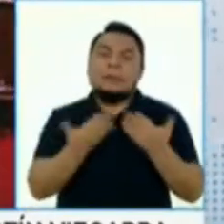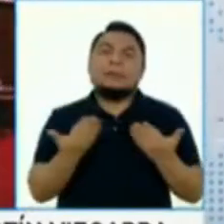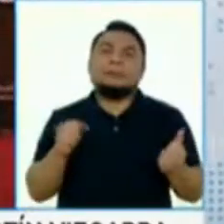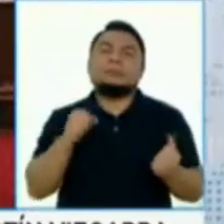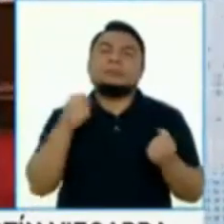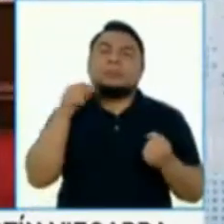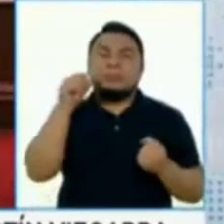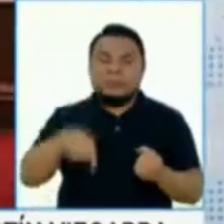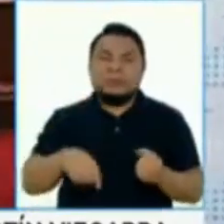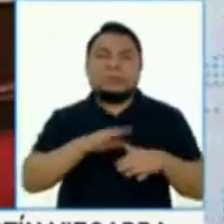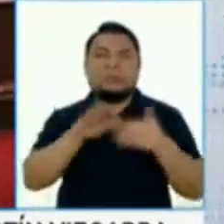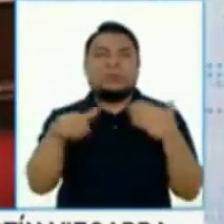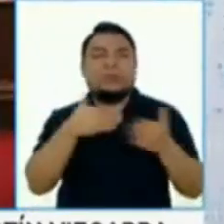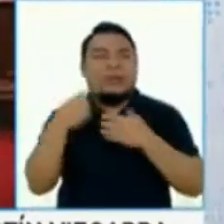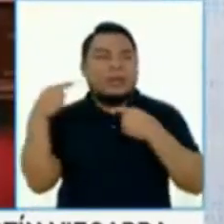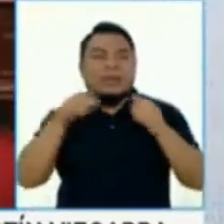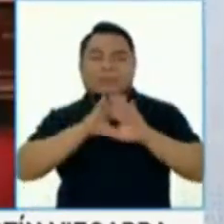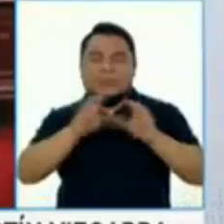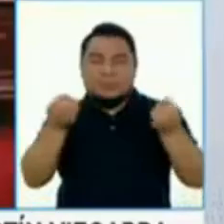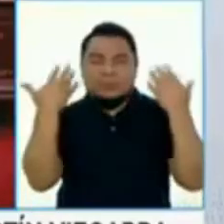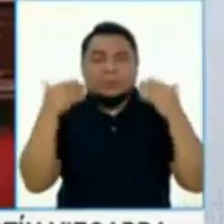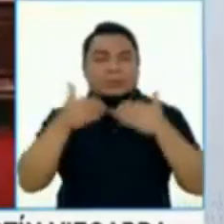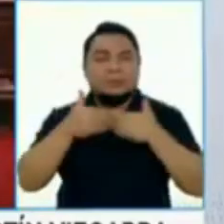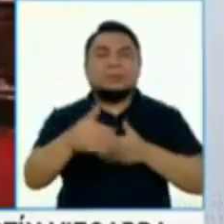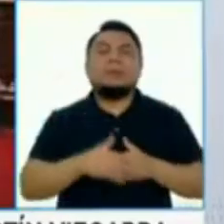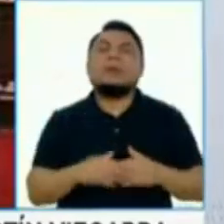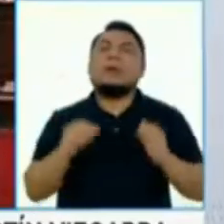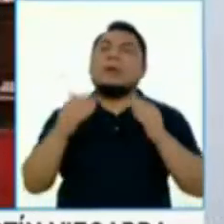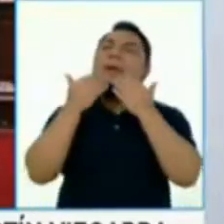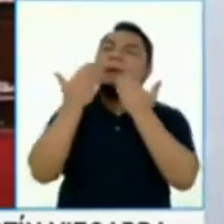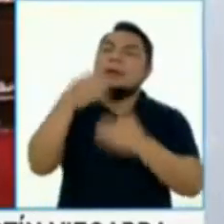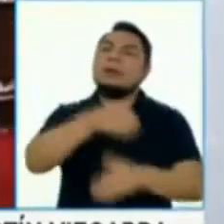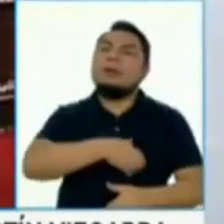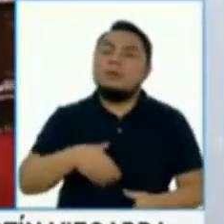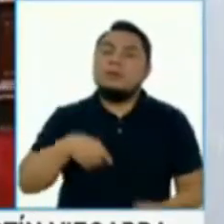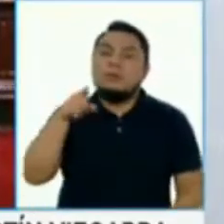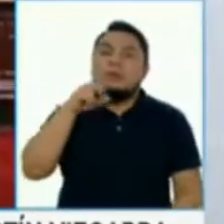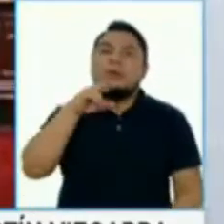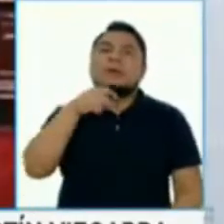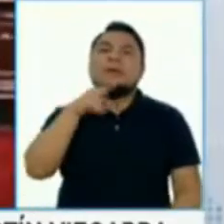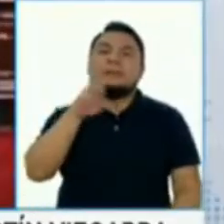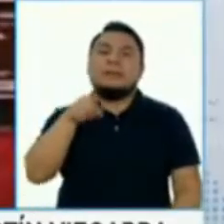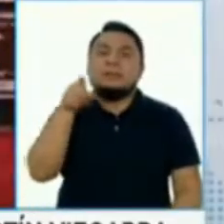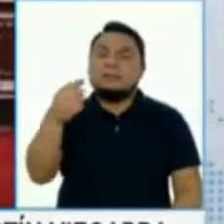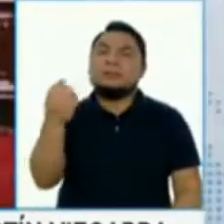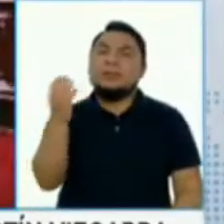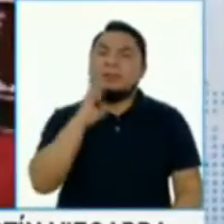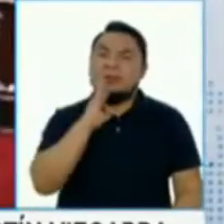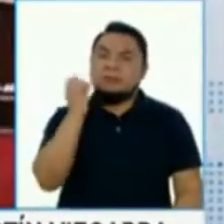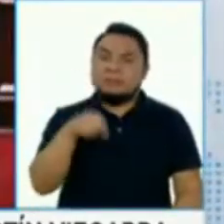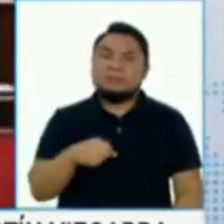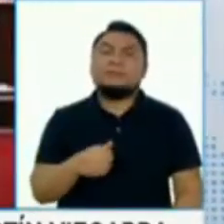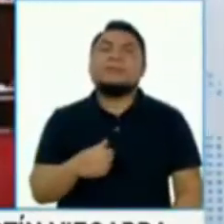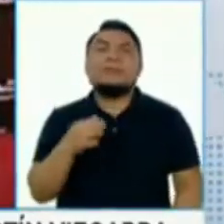porque acá que esta atención y hay que mirar hacia las gracias al compre citando agrupado renán espinoza por su intervención ha sido interesante además